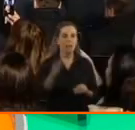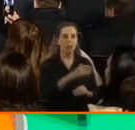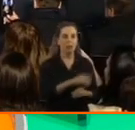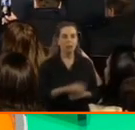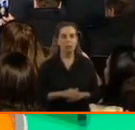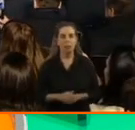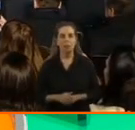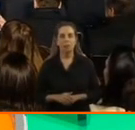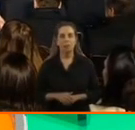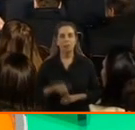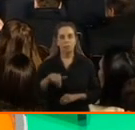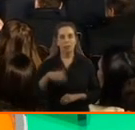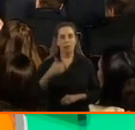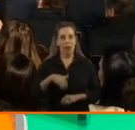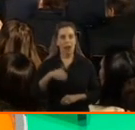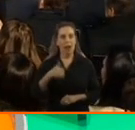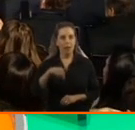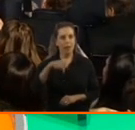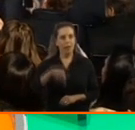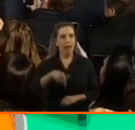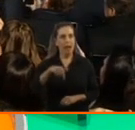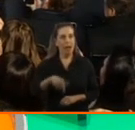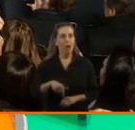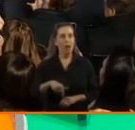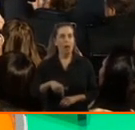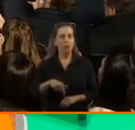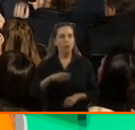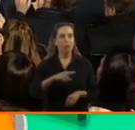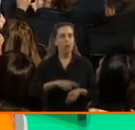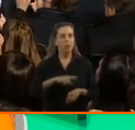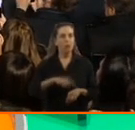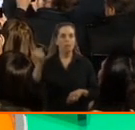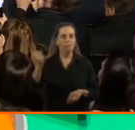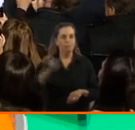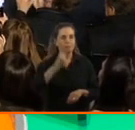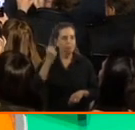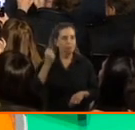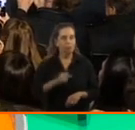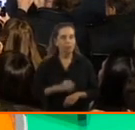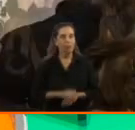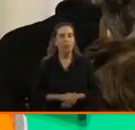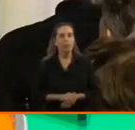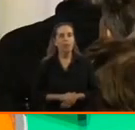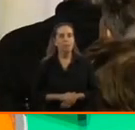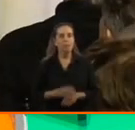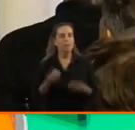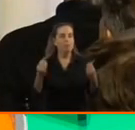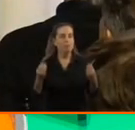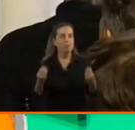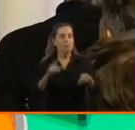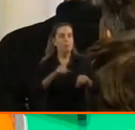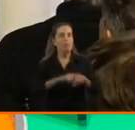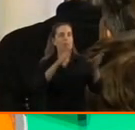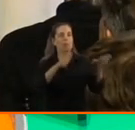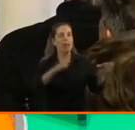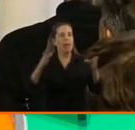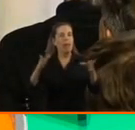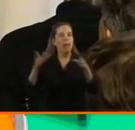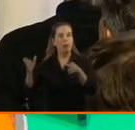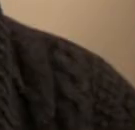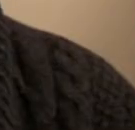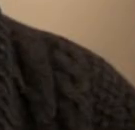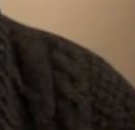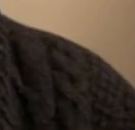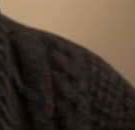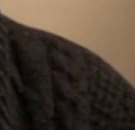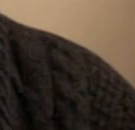probable que el gobierno de Milei siga tratando de encontrar así como actos, íconos que le permitan como relanzarse constantemente, ¿no? Es